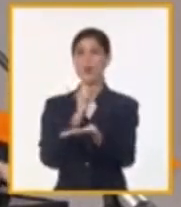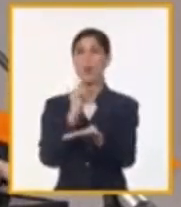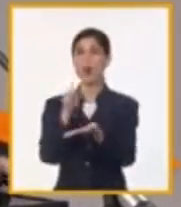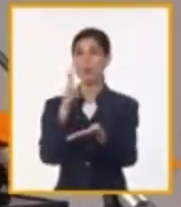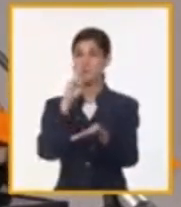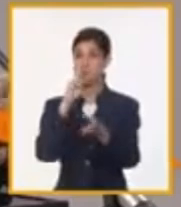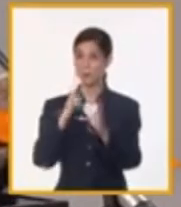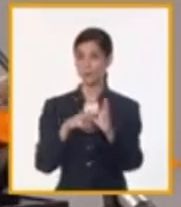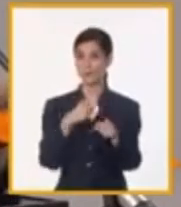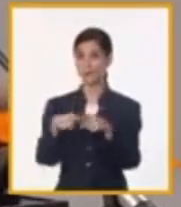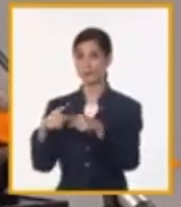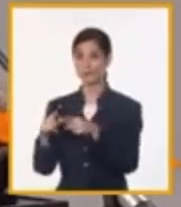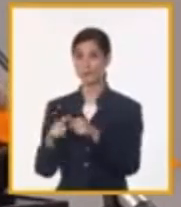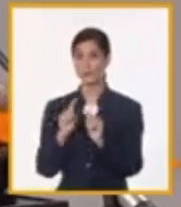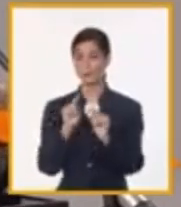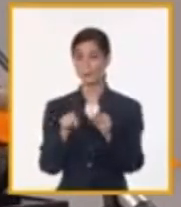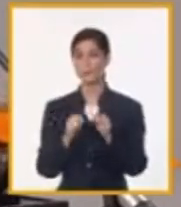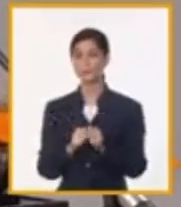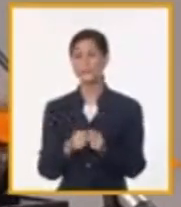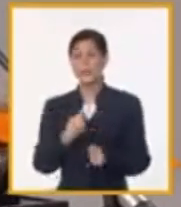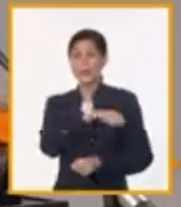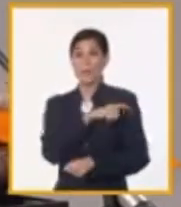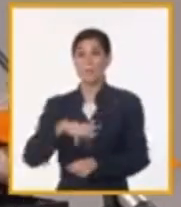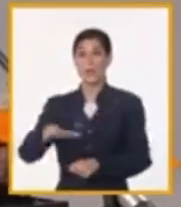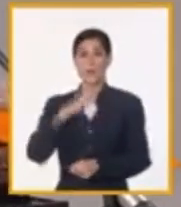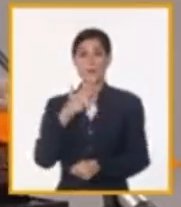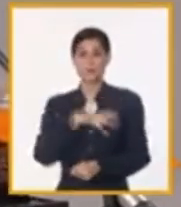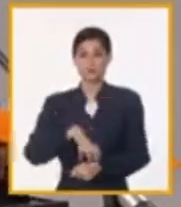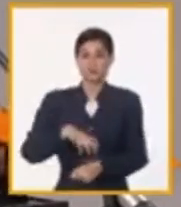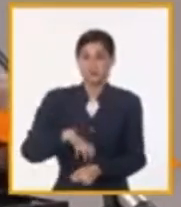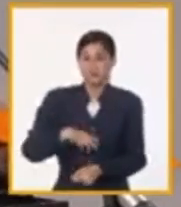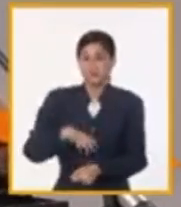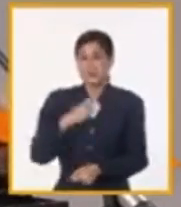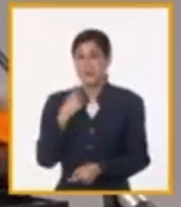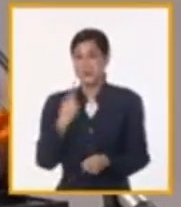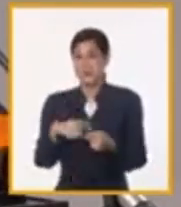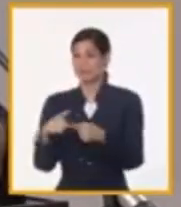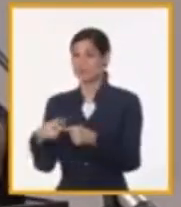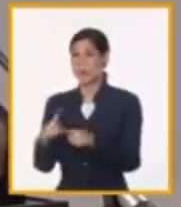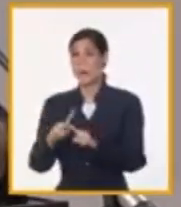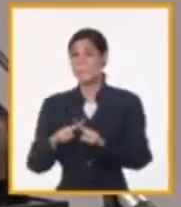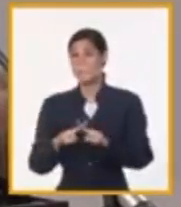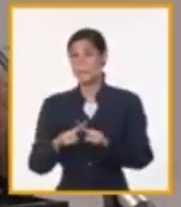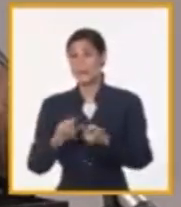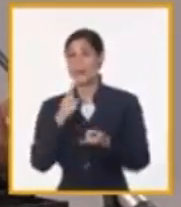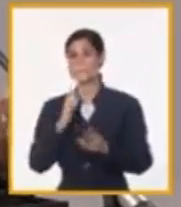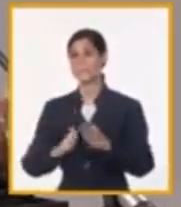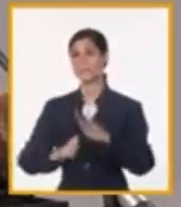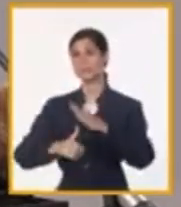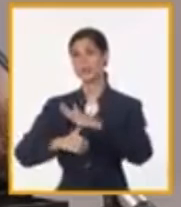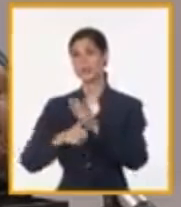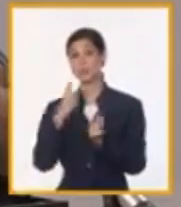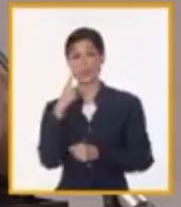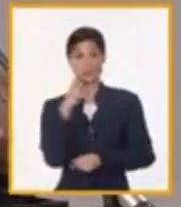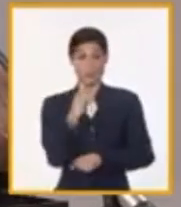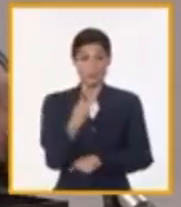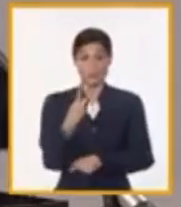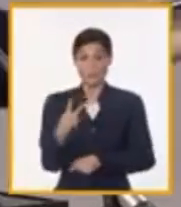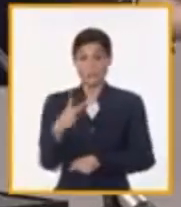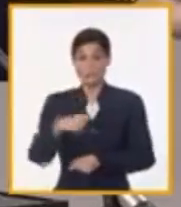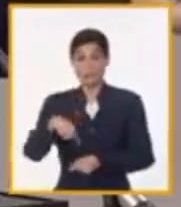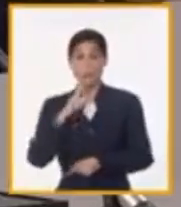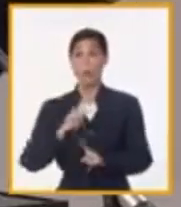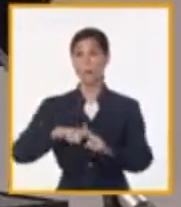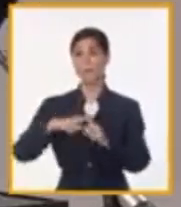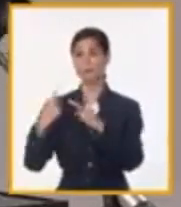mucha dig mucho malestar en la población porque se entiende que el presidente noboa y su gobierno no ha atendido la situación energética como debe ser